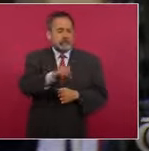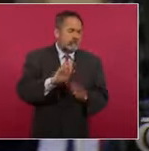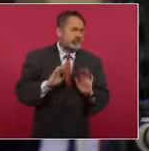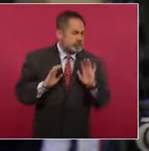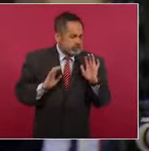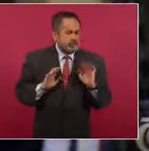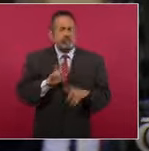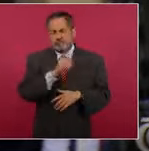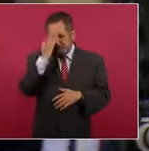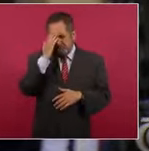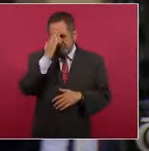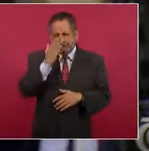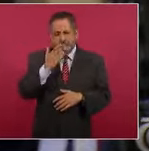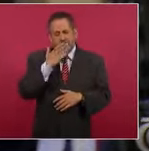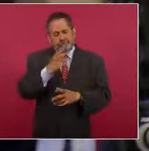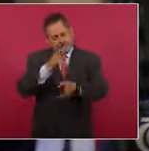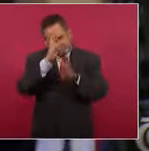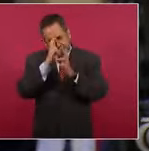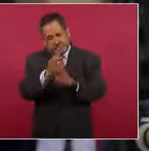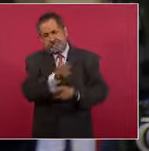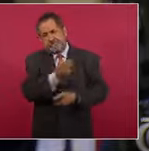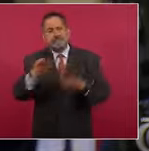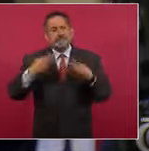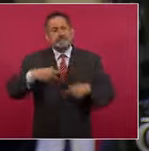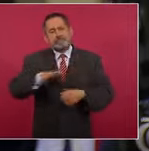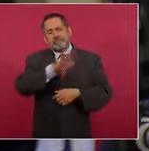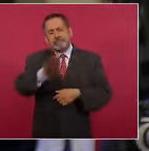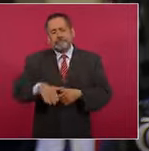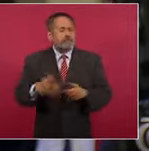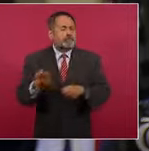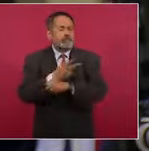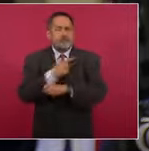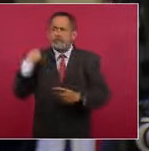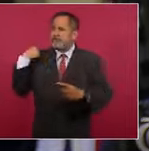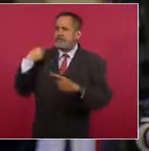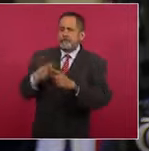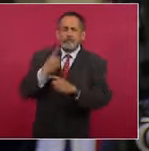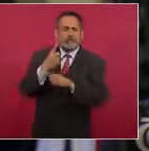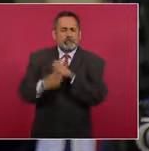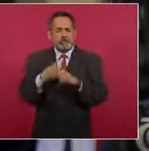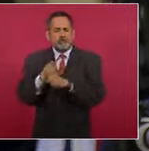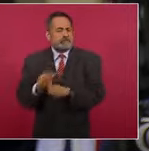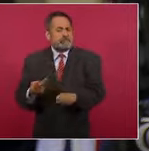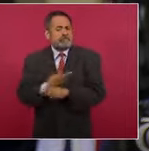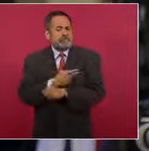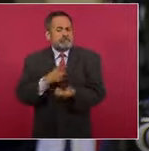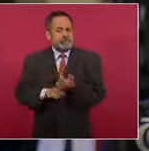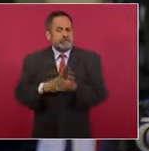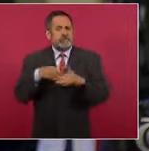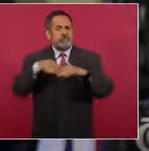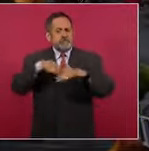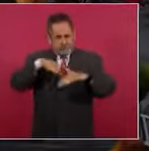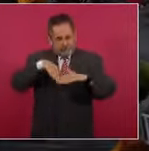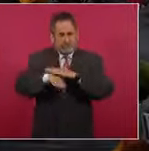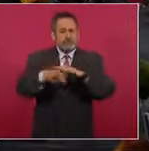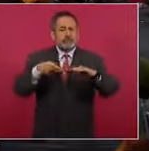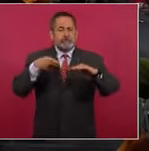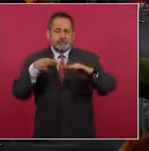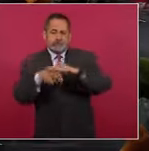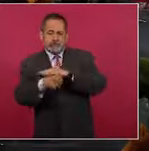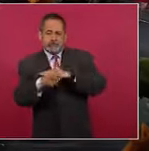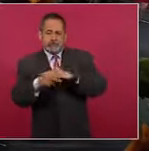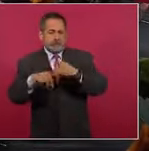dignificar a las víctimas. ¿Cómo evalúa un año todo lo que ha pasado respecto a la línea 12 del metro? Bueno,